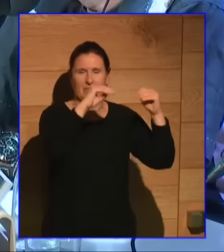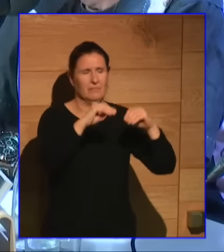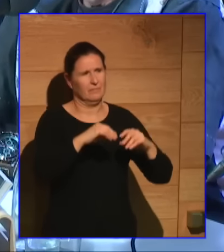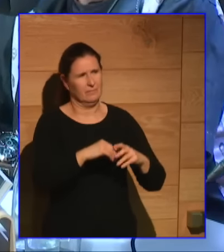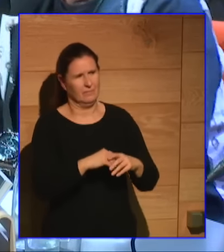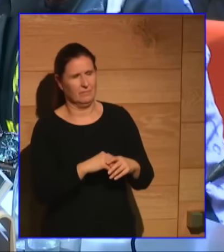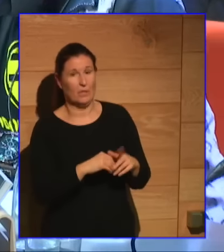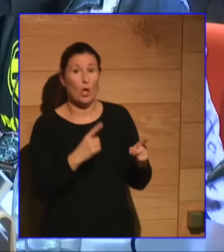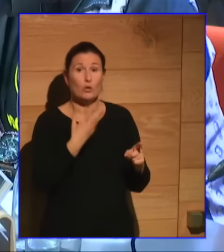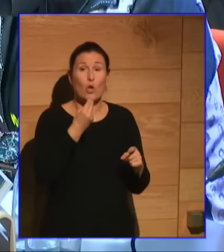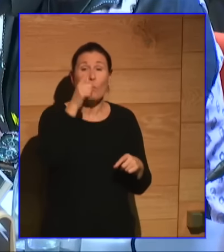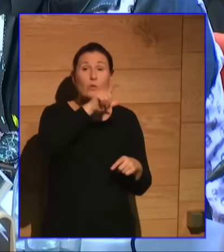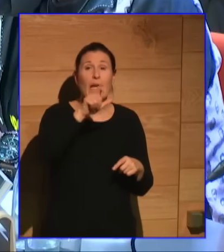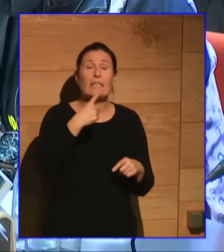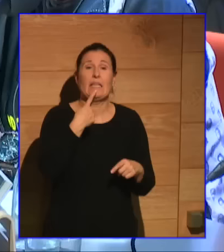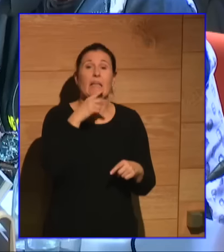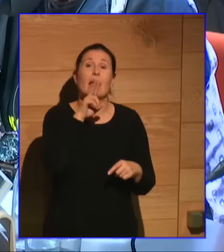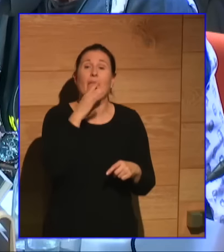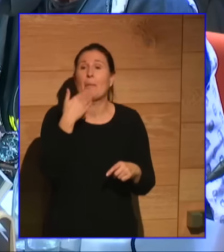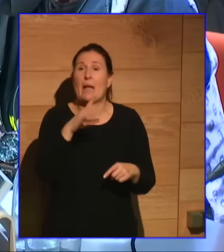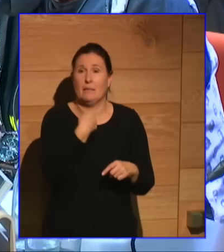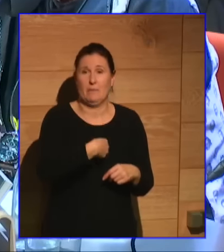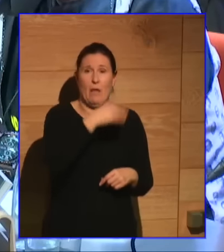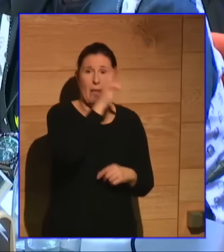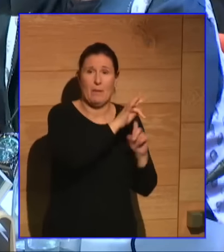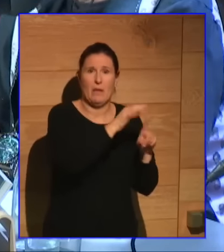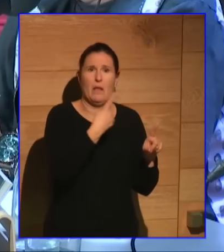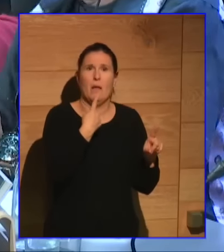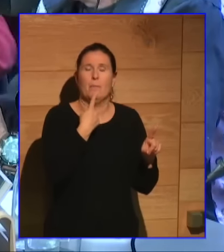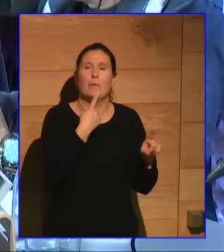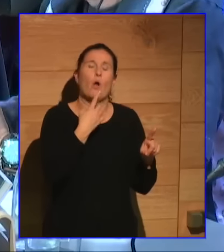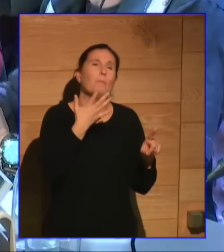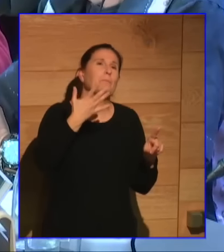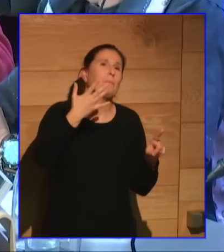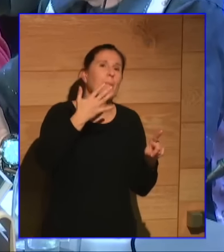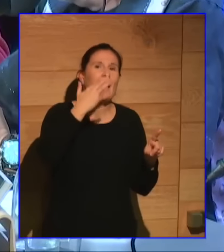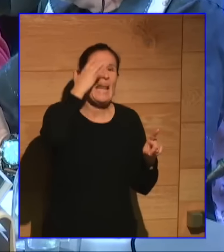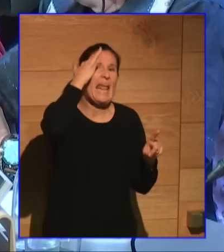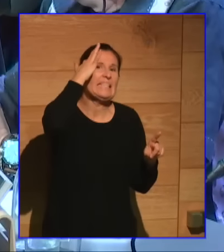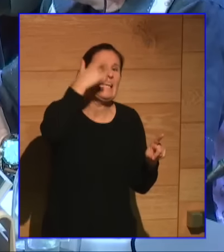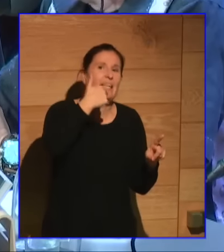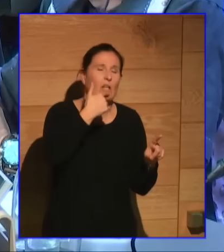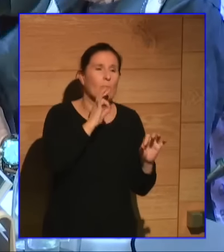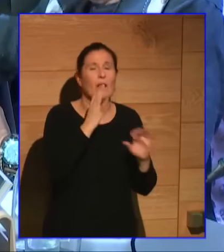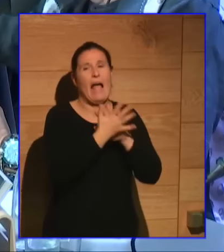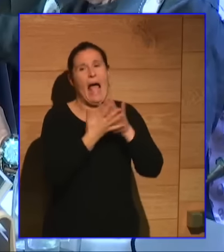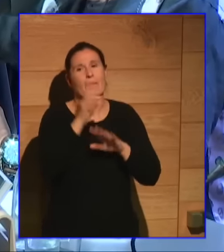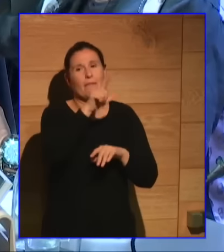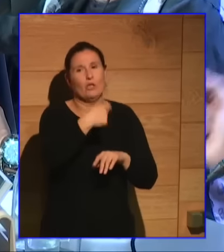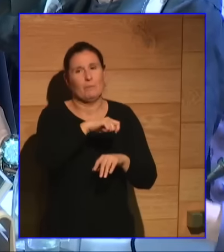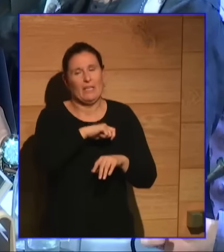O sea, yo conozco mucha gente que habla mal de la película, pero leyenda negra no sabía que hubiera. Leyenda negra en cuanto a los españoles...